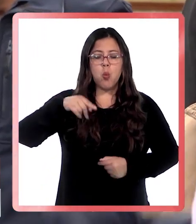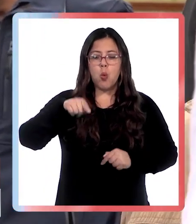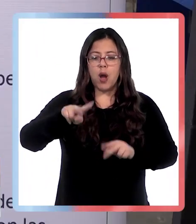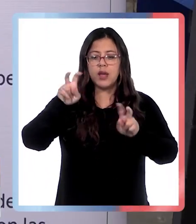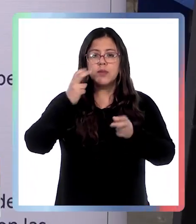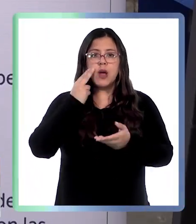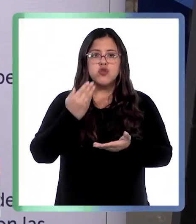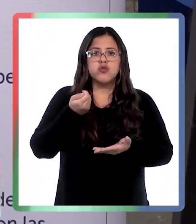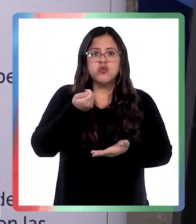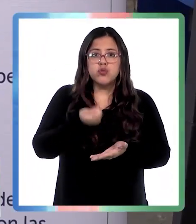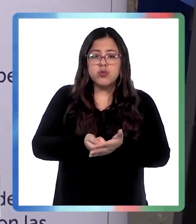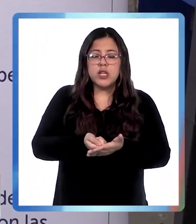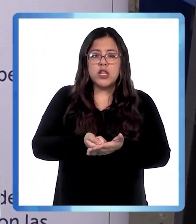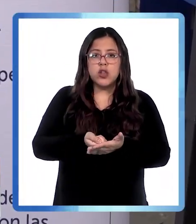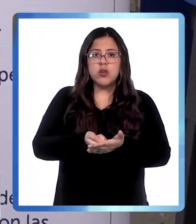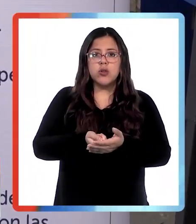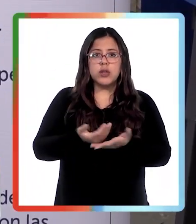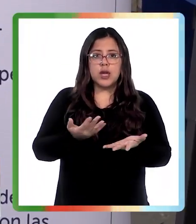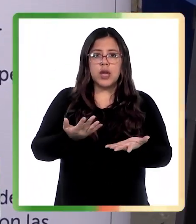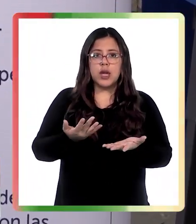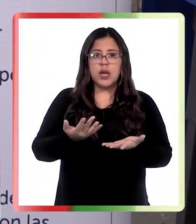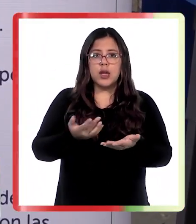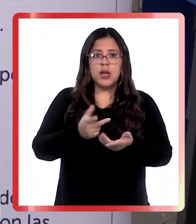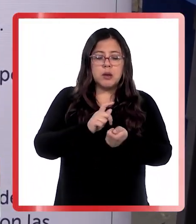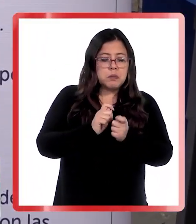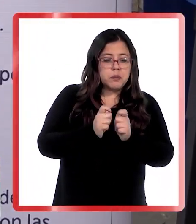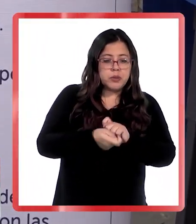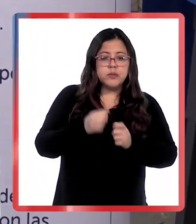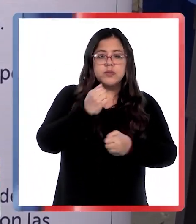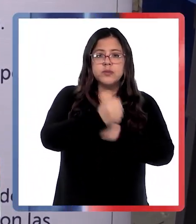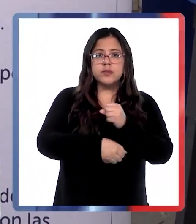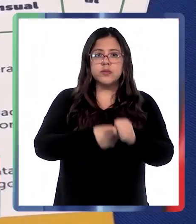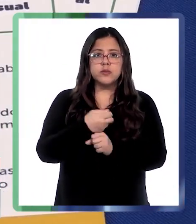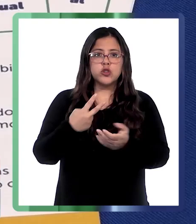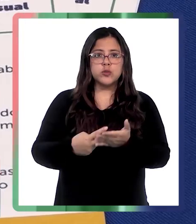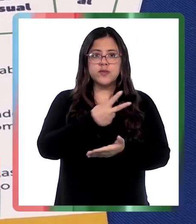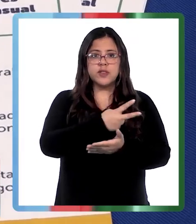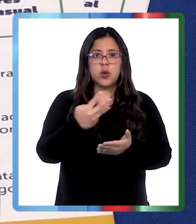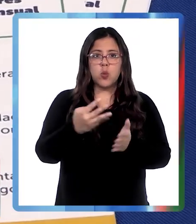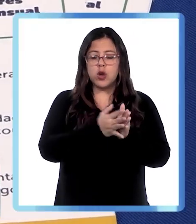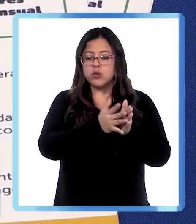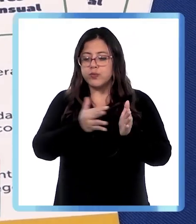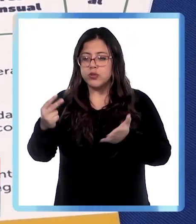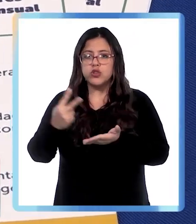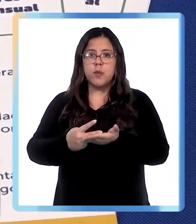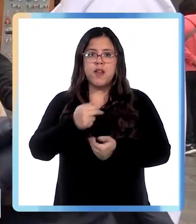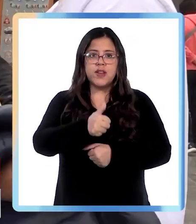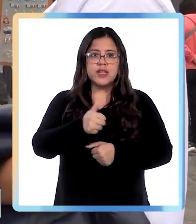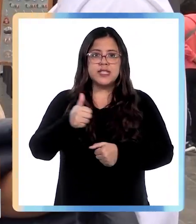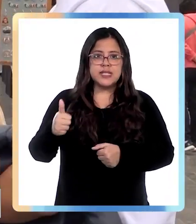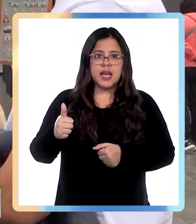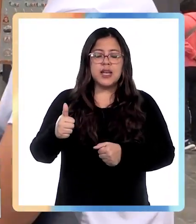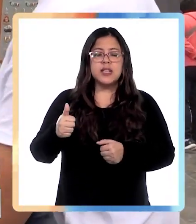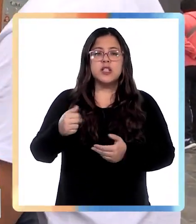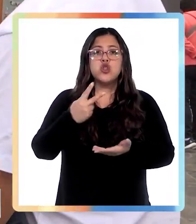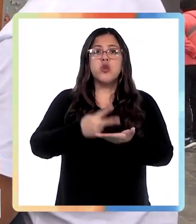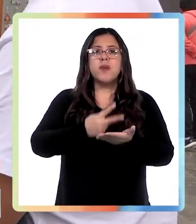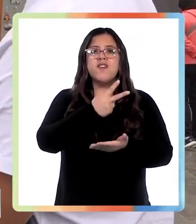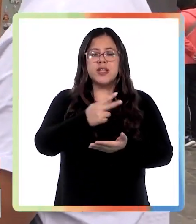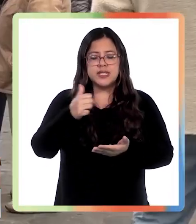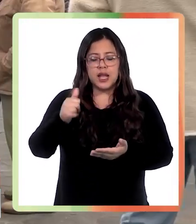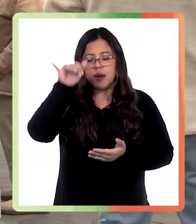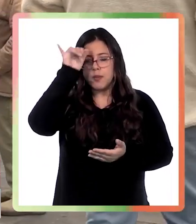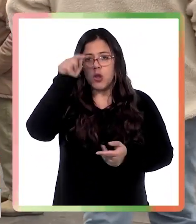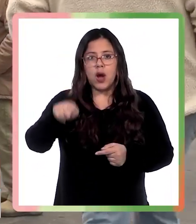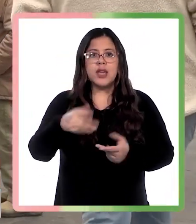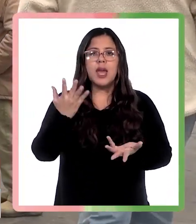esta ley crea un subsidio que se aplicará de manera transitoria entre 2024 y 2026 a las cuentas de